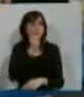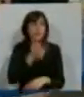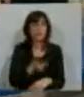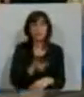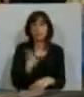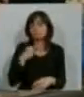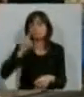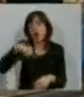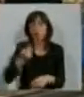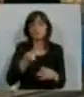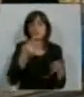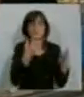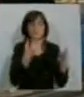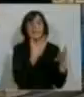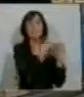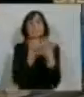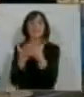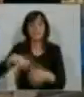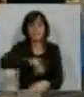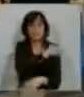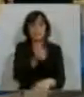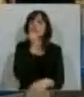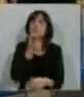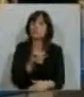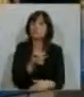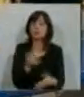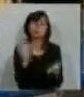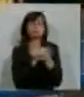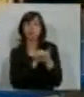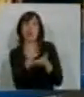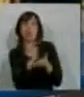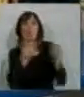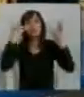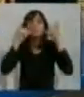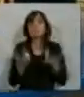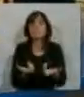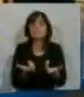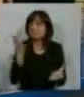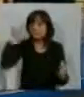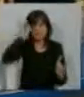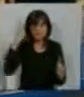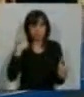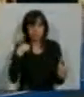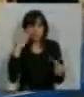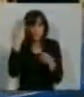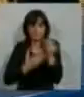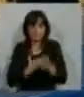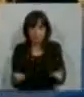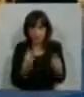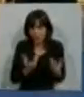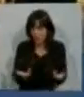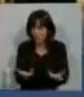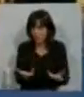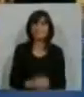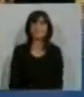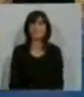de no borrar fotos, vale decir, me imagino yo que es algo así como para gente torpe como yo, que sin querer puede borrar una foto. Nada que